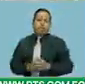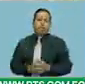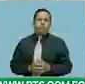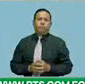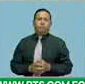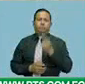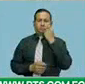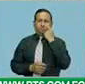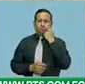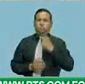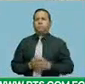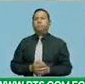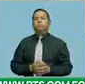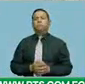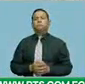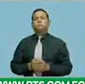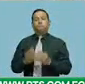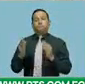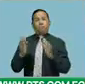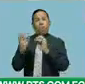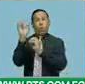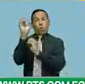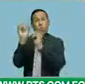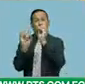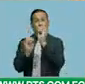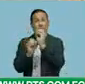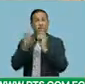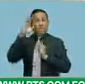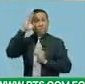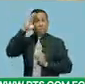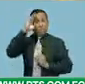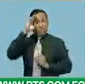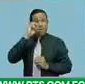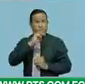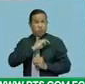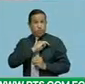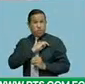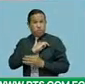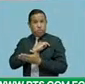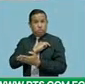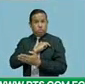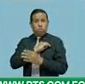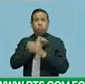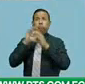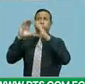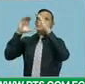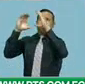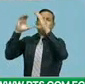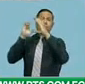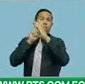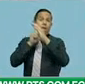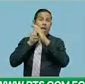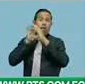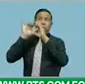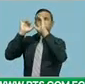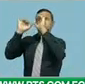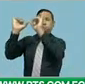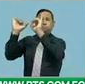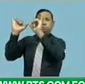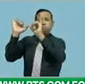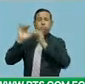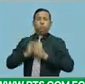Un crespón negro a la entrada al cuartel metropolitano era señal que todos estaban de luto, pero las actividades no se podían